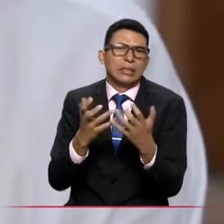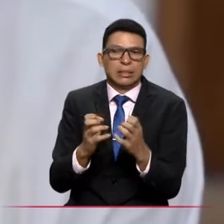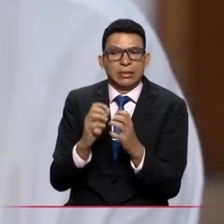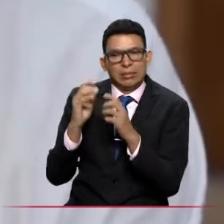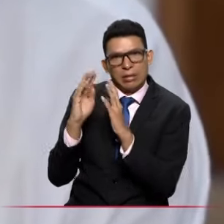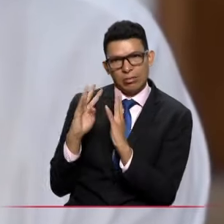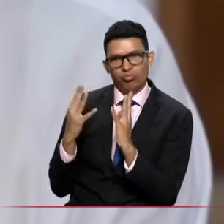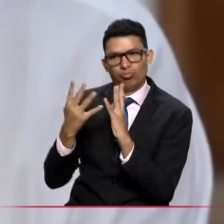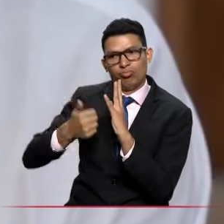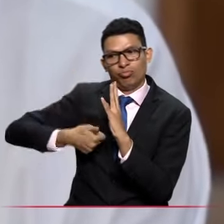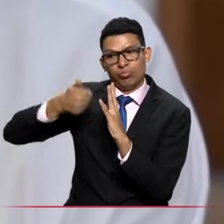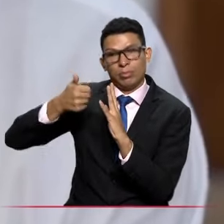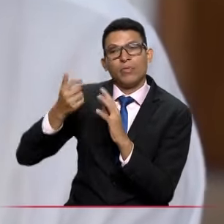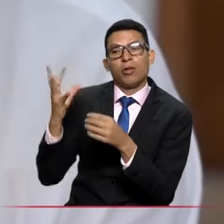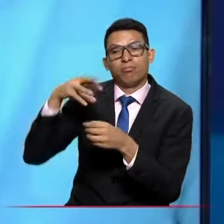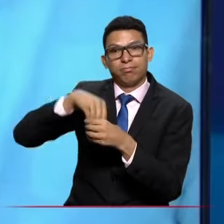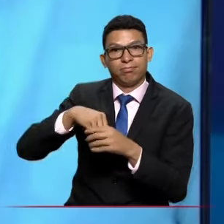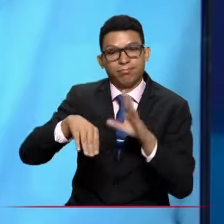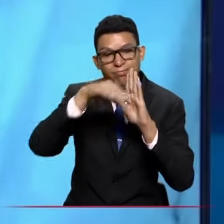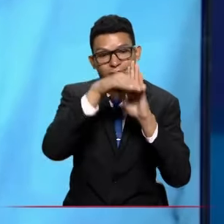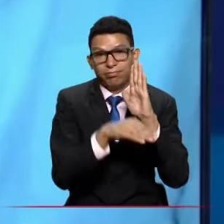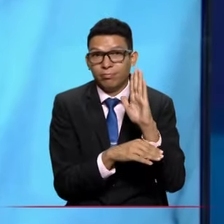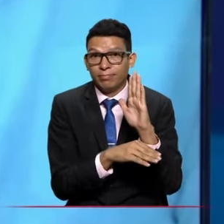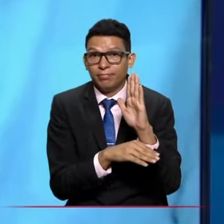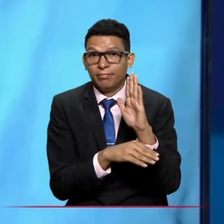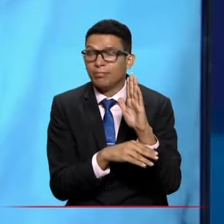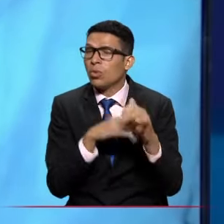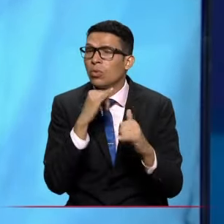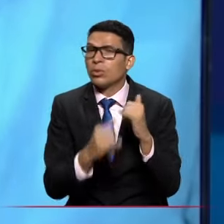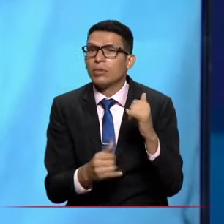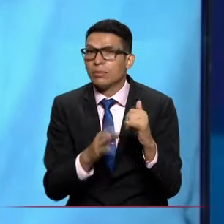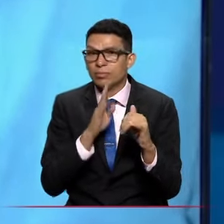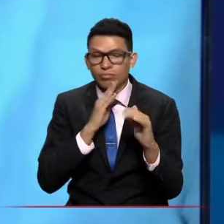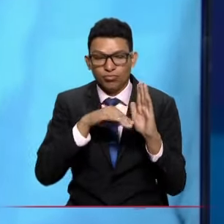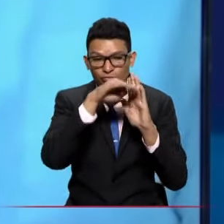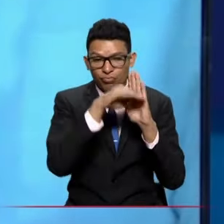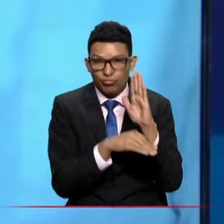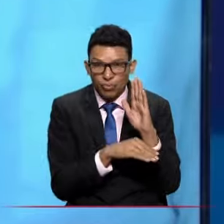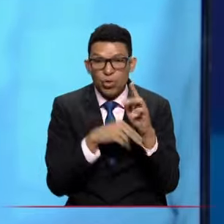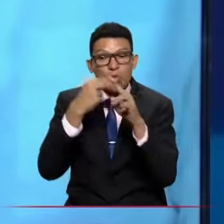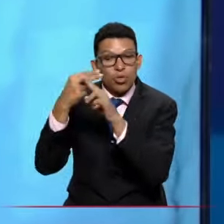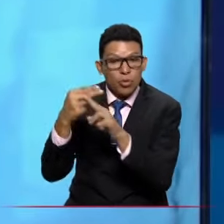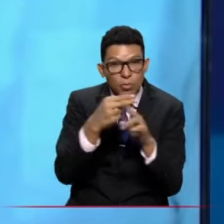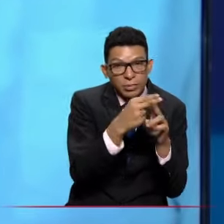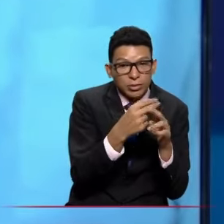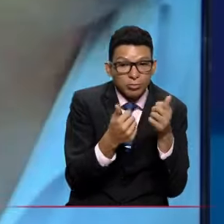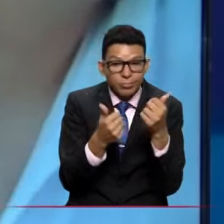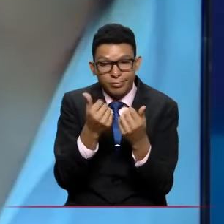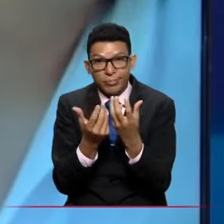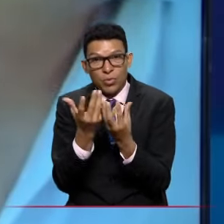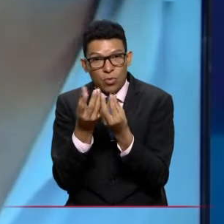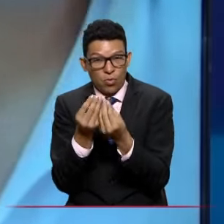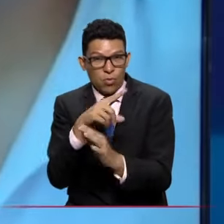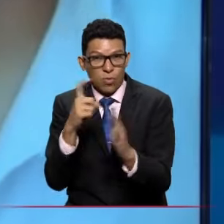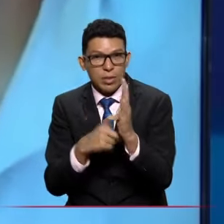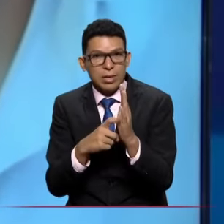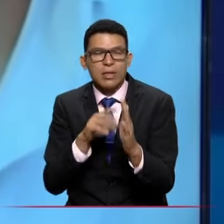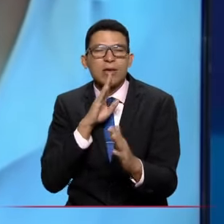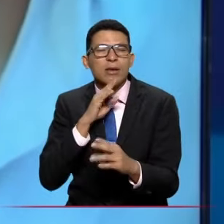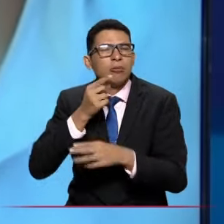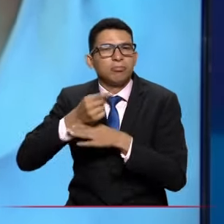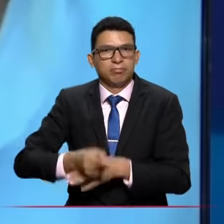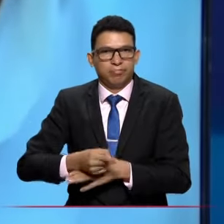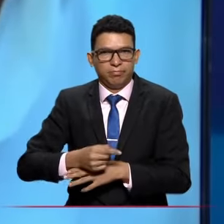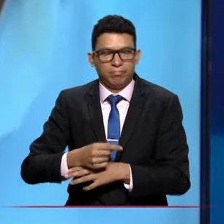haga parte de su lista. La última palabra, si la lista es cerrada o abierta, la tendrá como siempre el